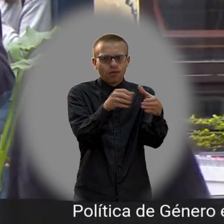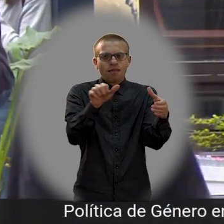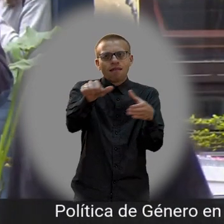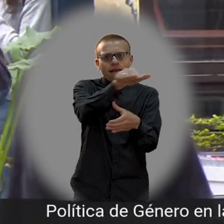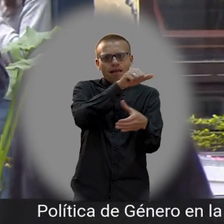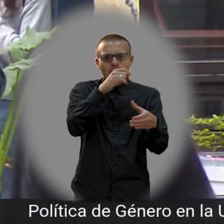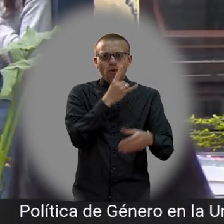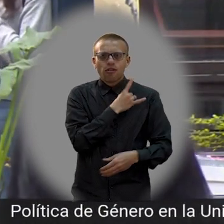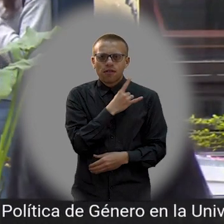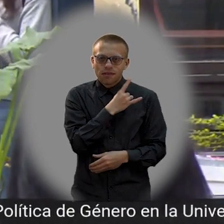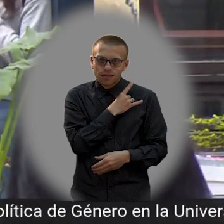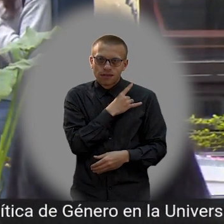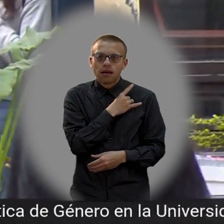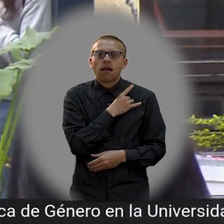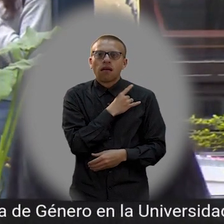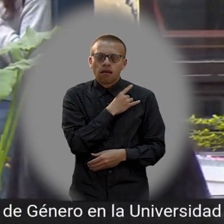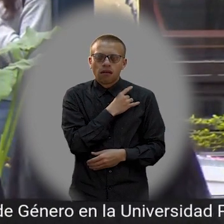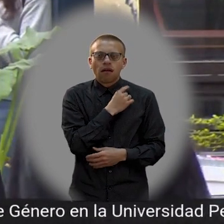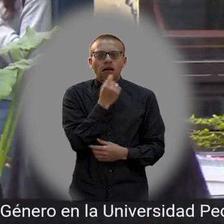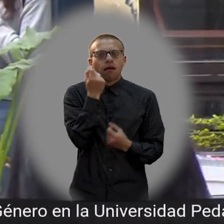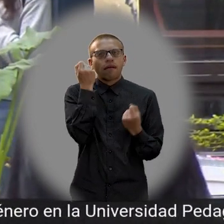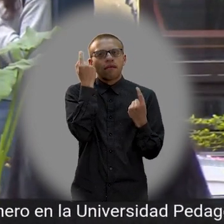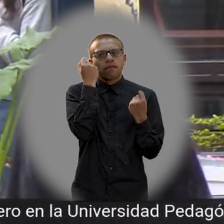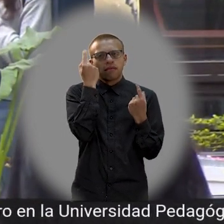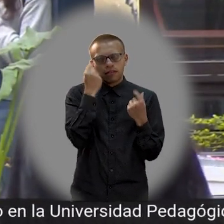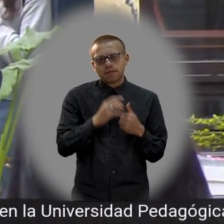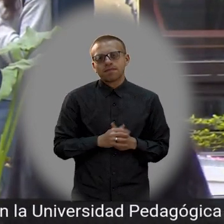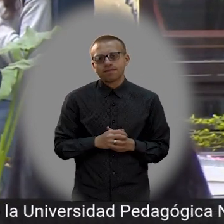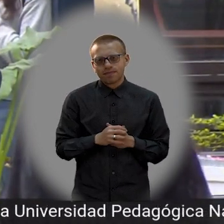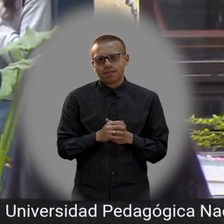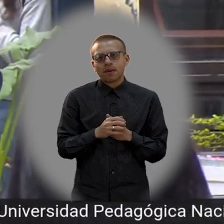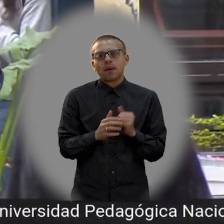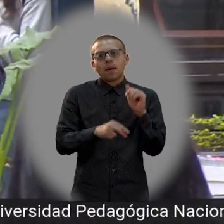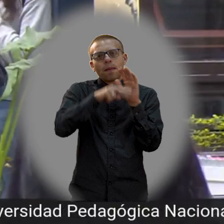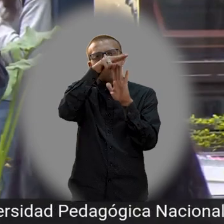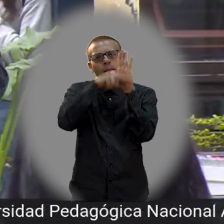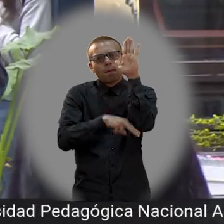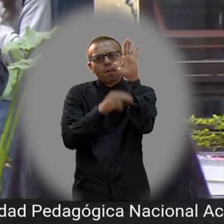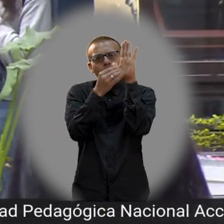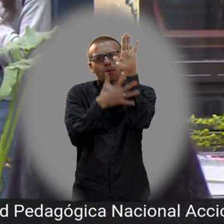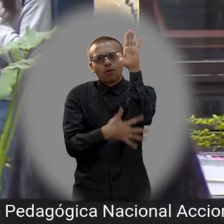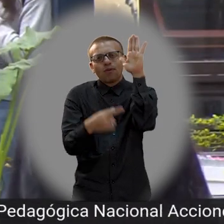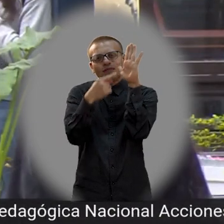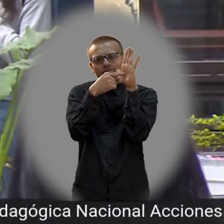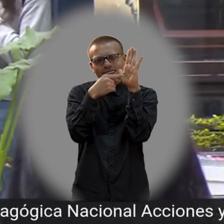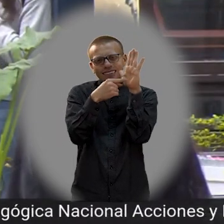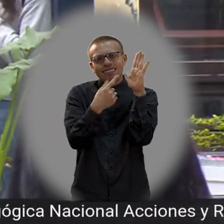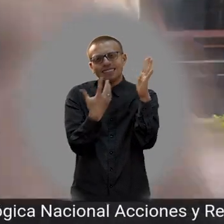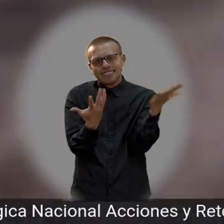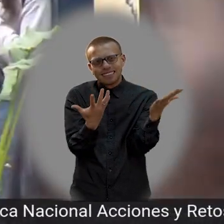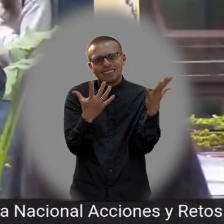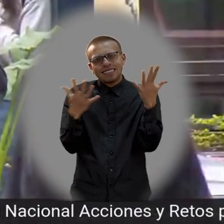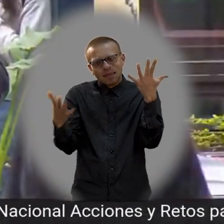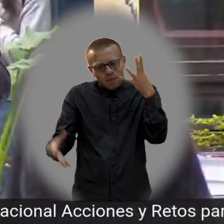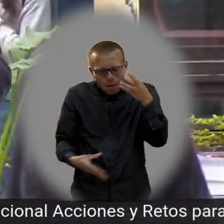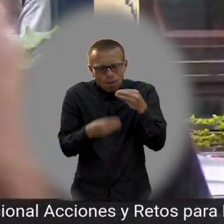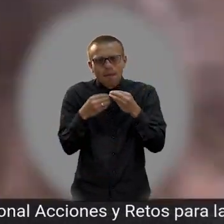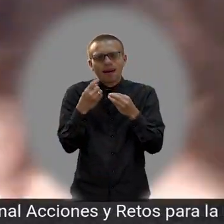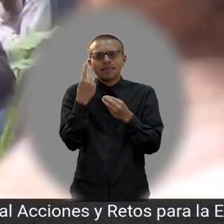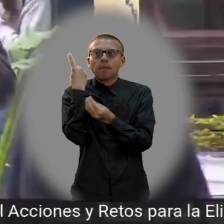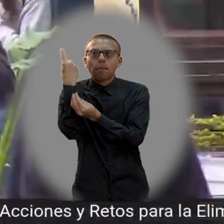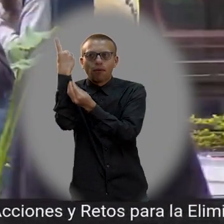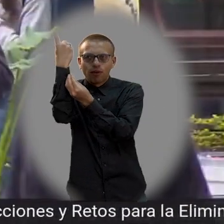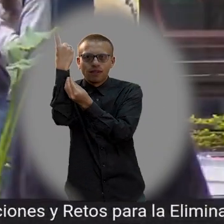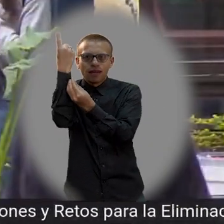este ejercicio. Pero no solamente un protocolo, queremos ir más allá. Esto requiere una política, es decir, son